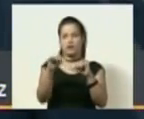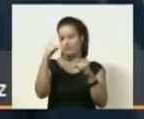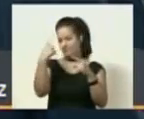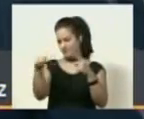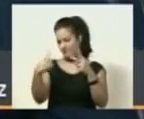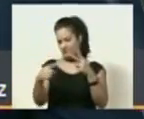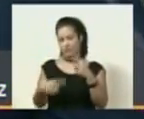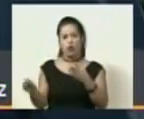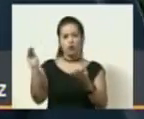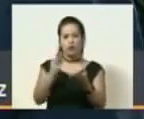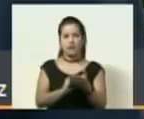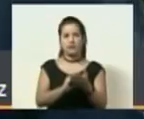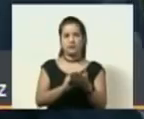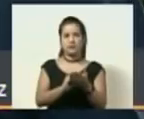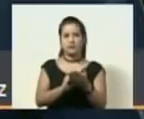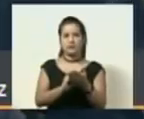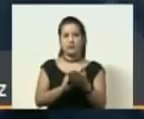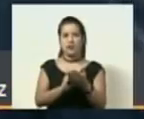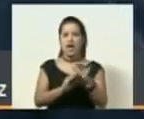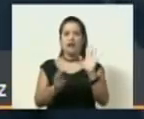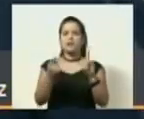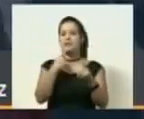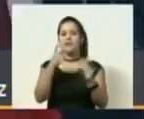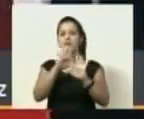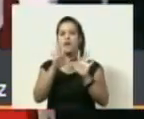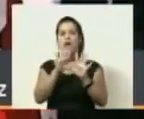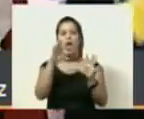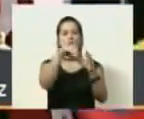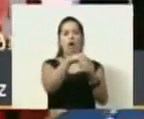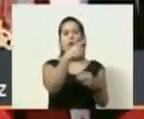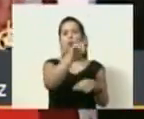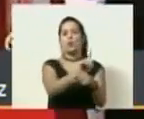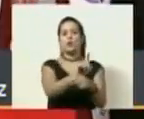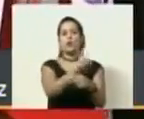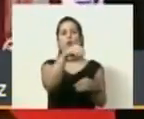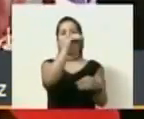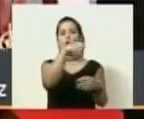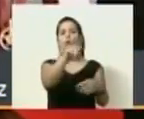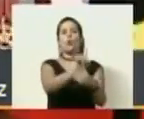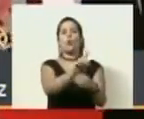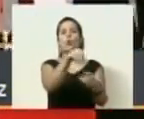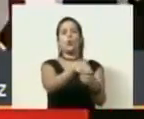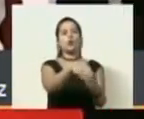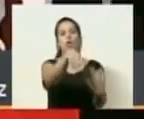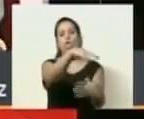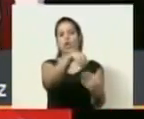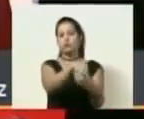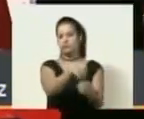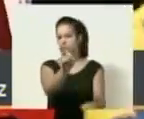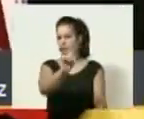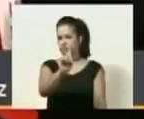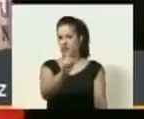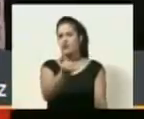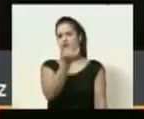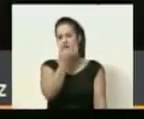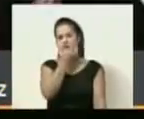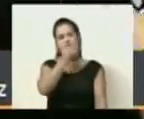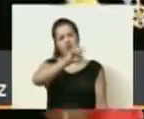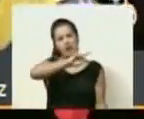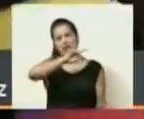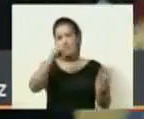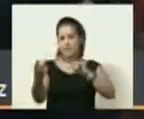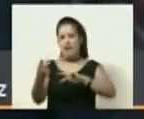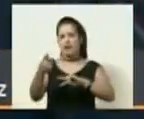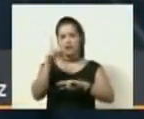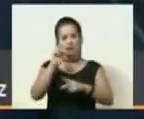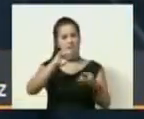etcétera. Fue un error meterlas en una sola, en un solo paquete. Y ese error hay que rectificarlo